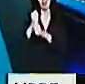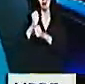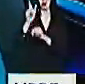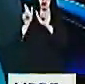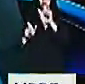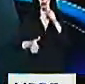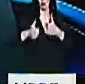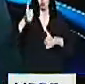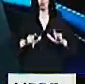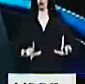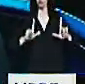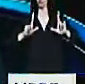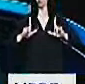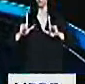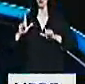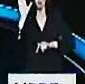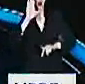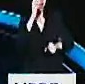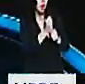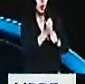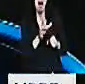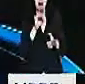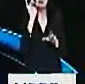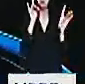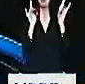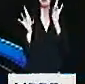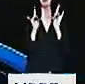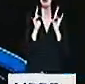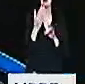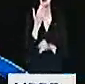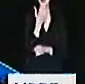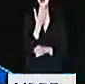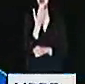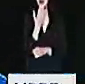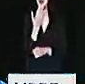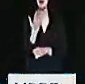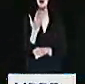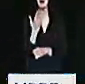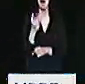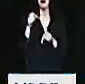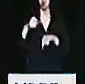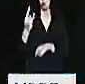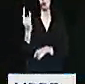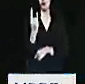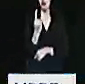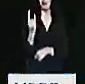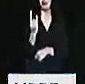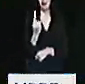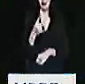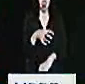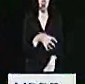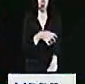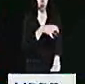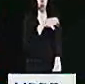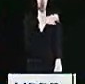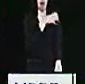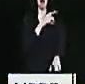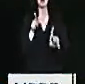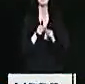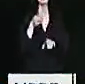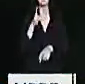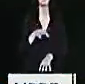y titulados, pero también teniendo la vista, y es algo que para las universidades regionales siempre está como